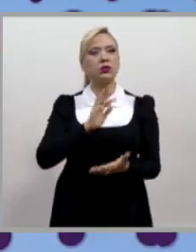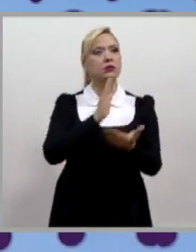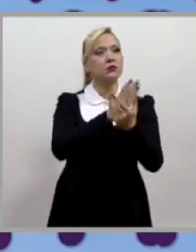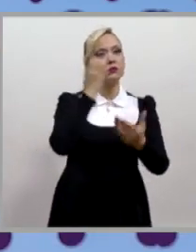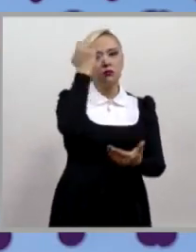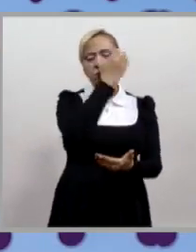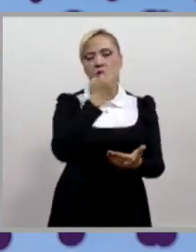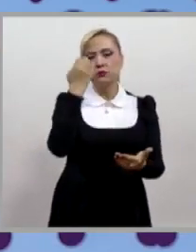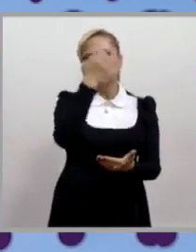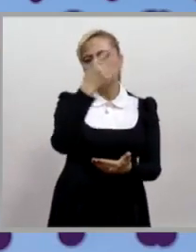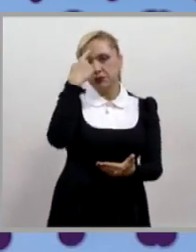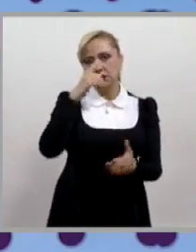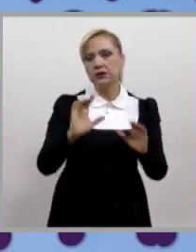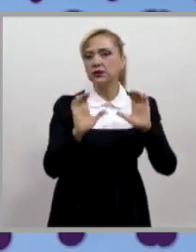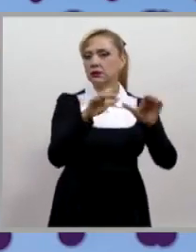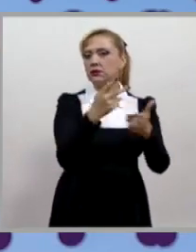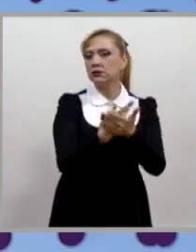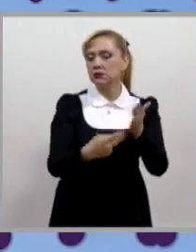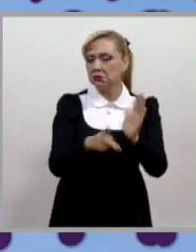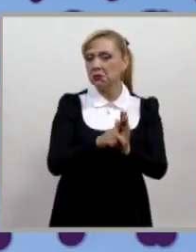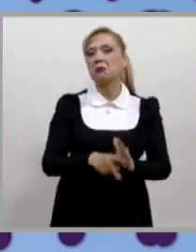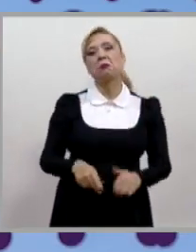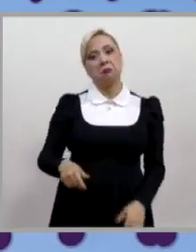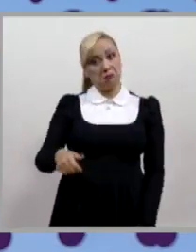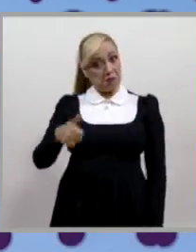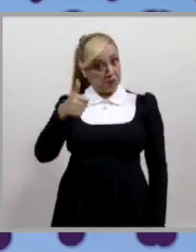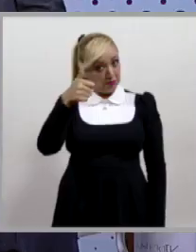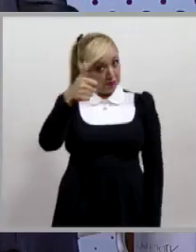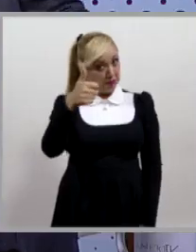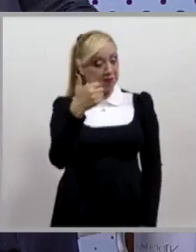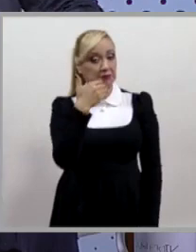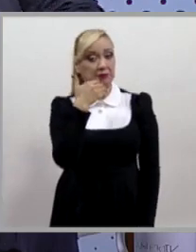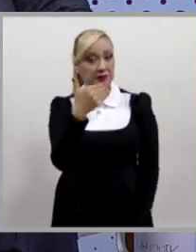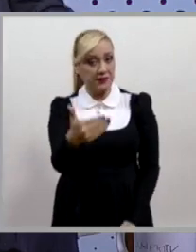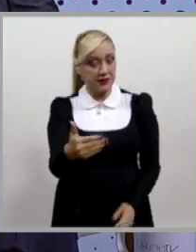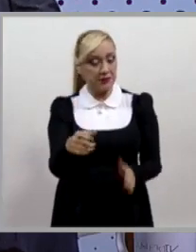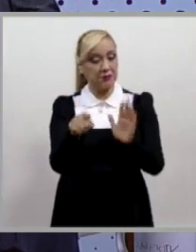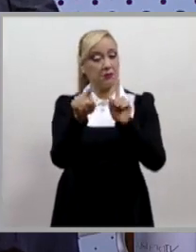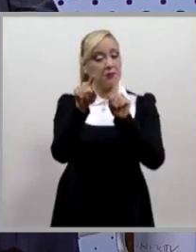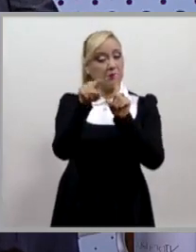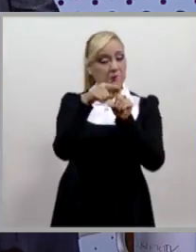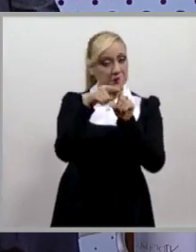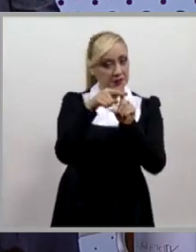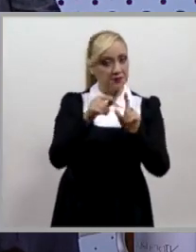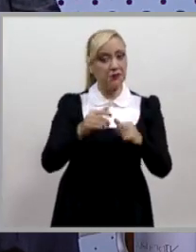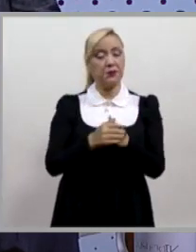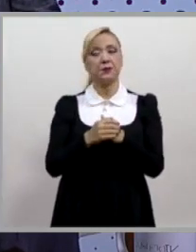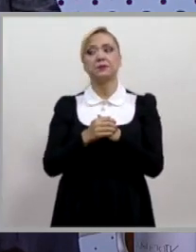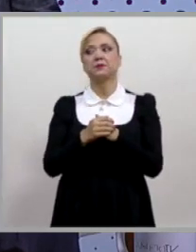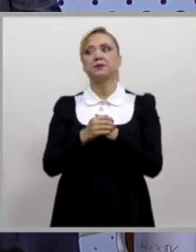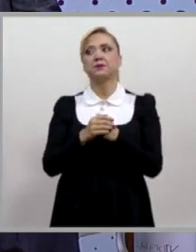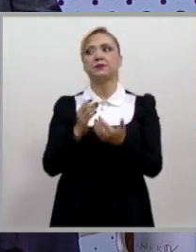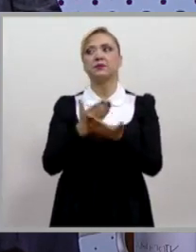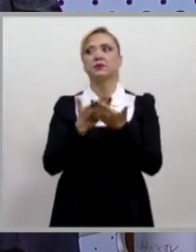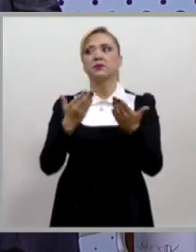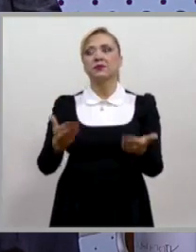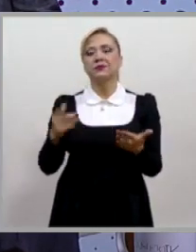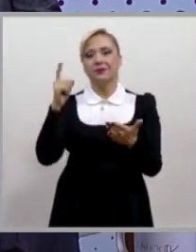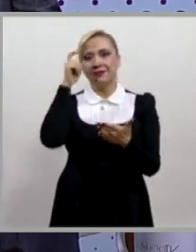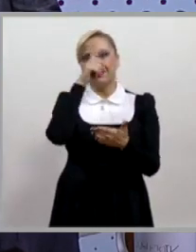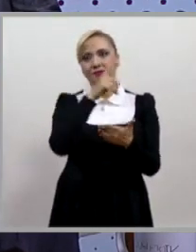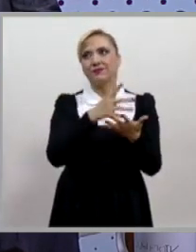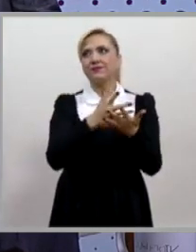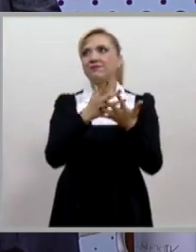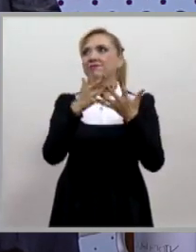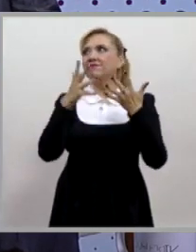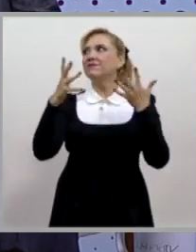por parte del Poder Judicial de la Federación, me parece que es una muestra muy clara en ese sentido, que coincido con Carla, creo que ahora el reto o el desafío más grande